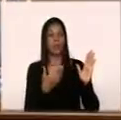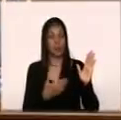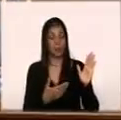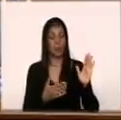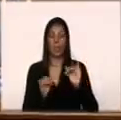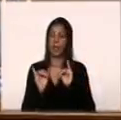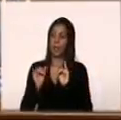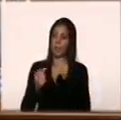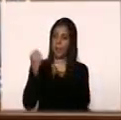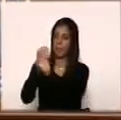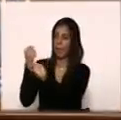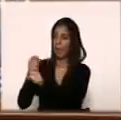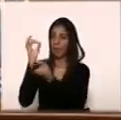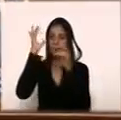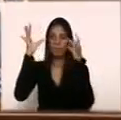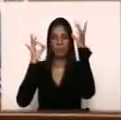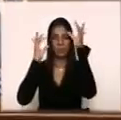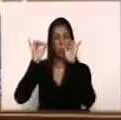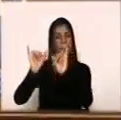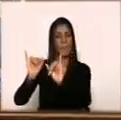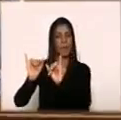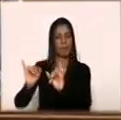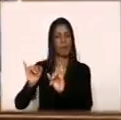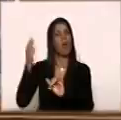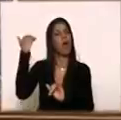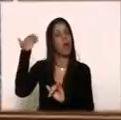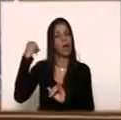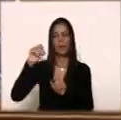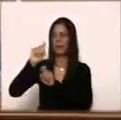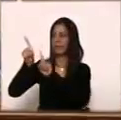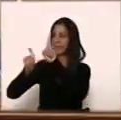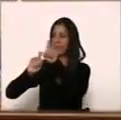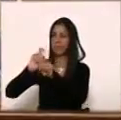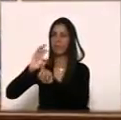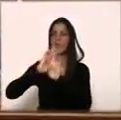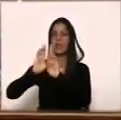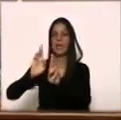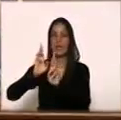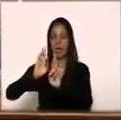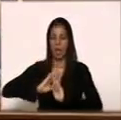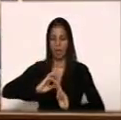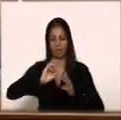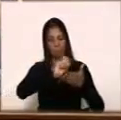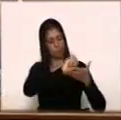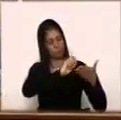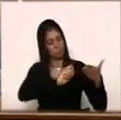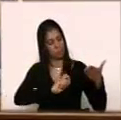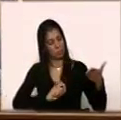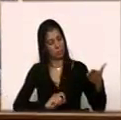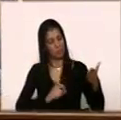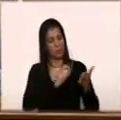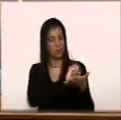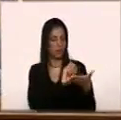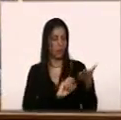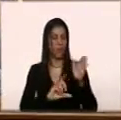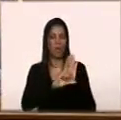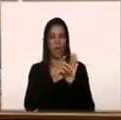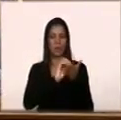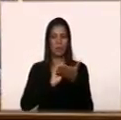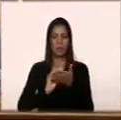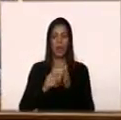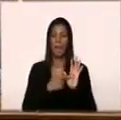la clase obrera y que fue consultada con los distintos sectores antes de llegar a ser presentada aquí en la